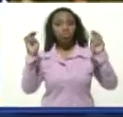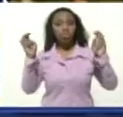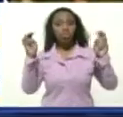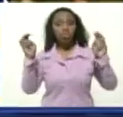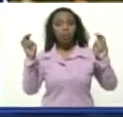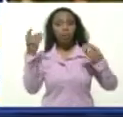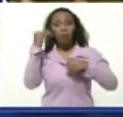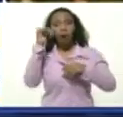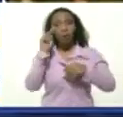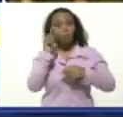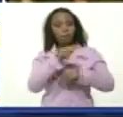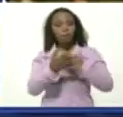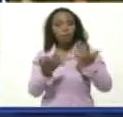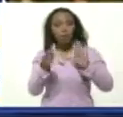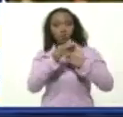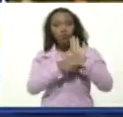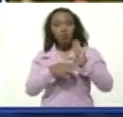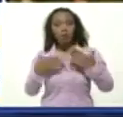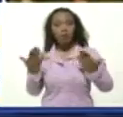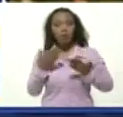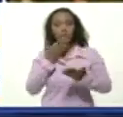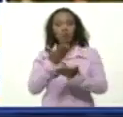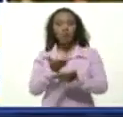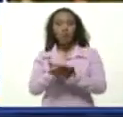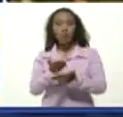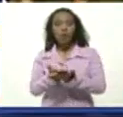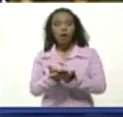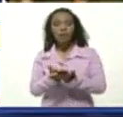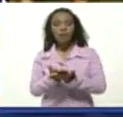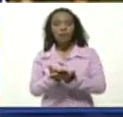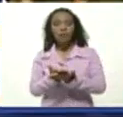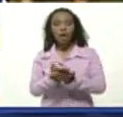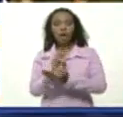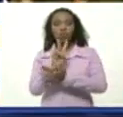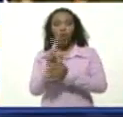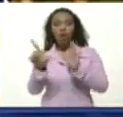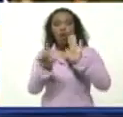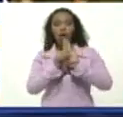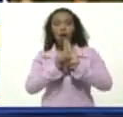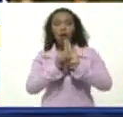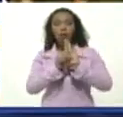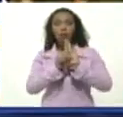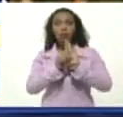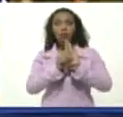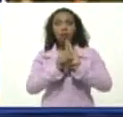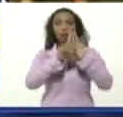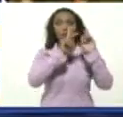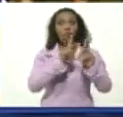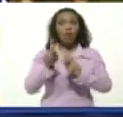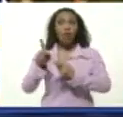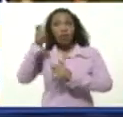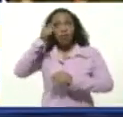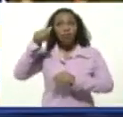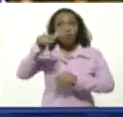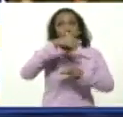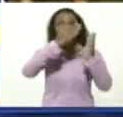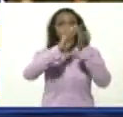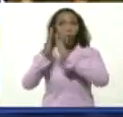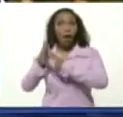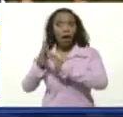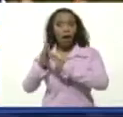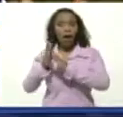lo que tiene que ver con las normas, con la propuesta de nuestras dos leyes, la ley orgánica de Ciudad Comunal y la ley orgánica